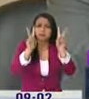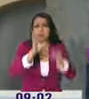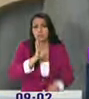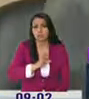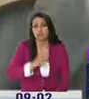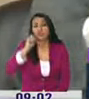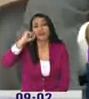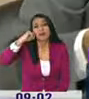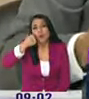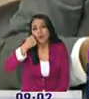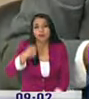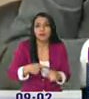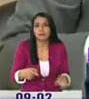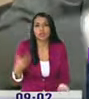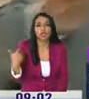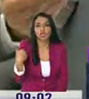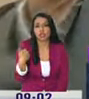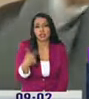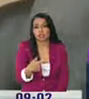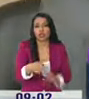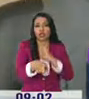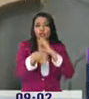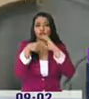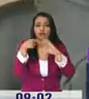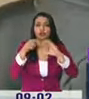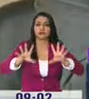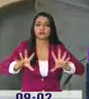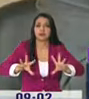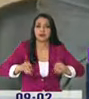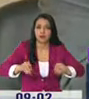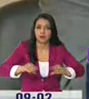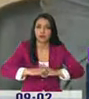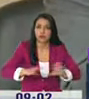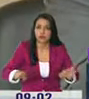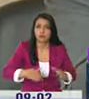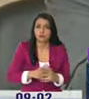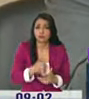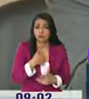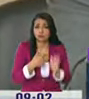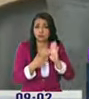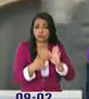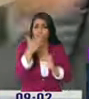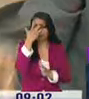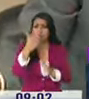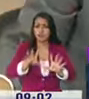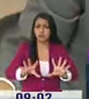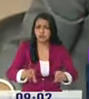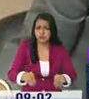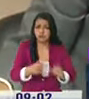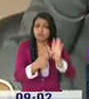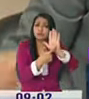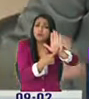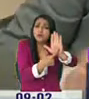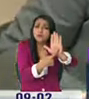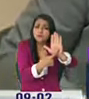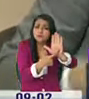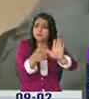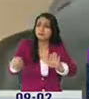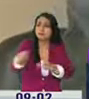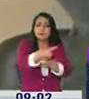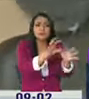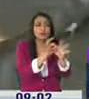recuerdo porque como no tengo mi cuenta, ya fue cerrada meses atrás y he expuesto por qué la he cerrado y lo estoy demostrando, compañeros,